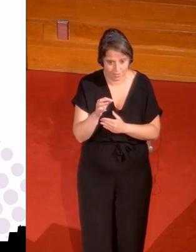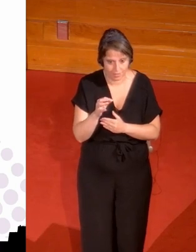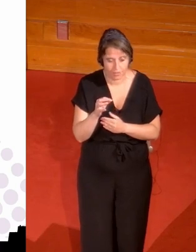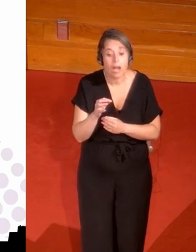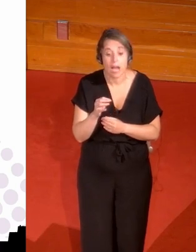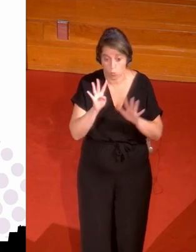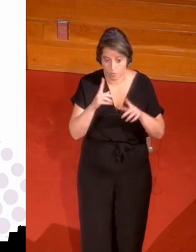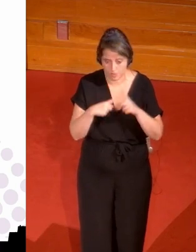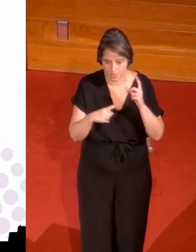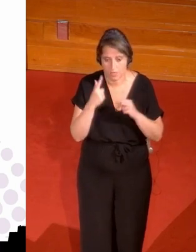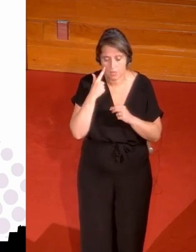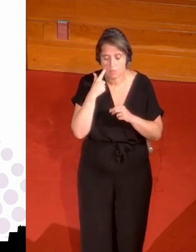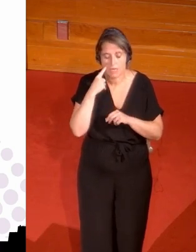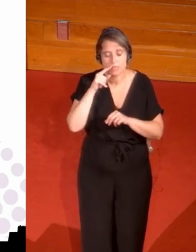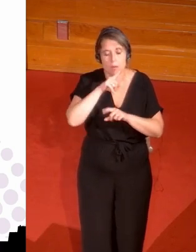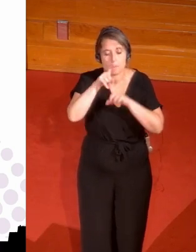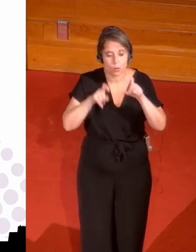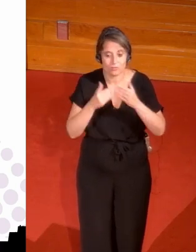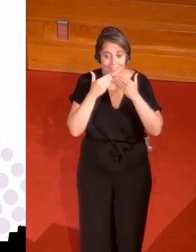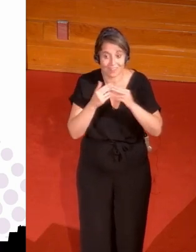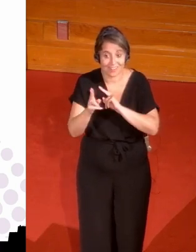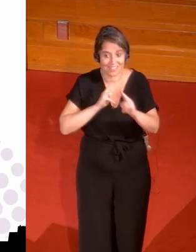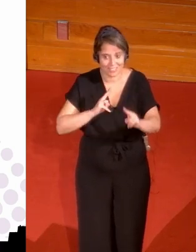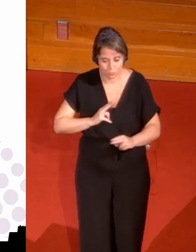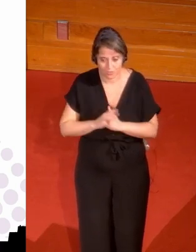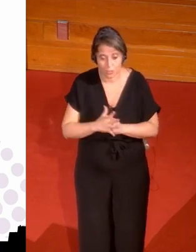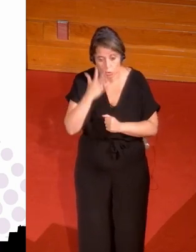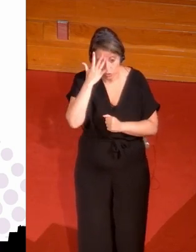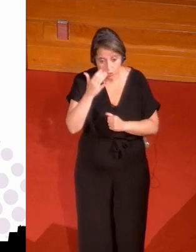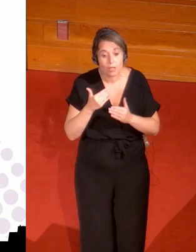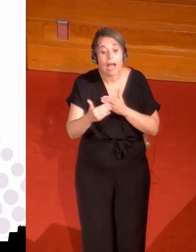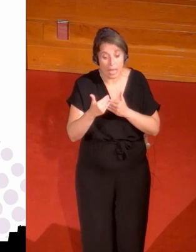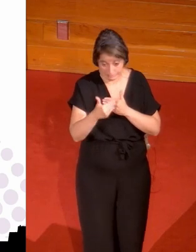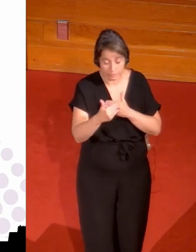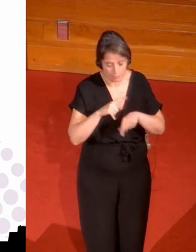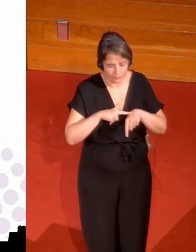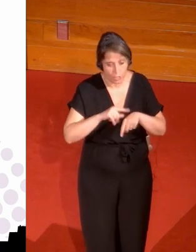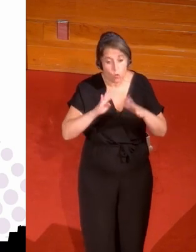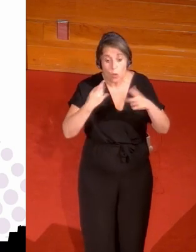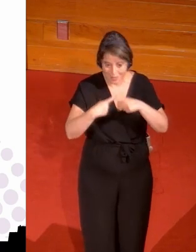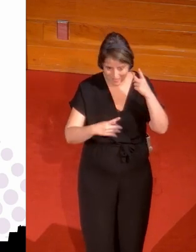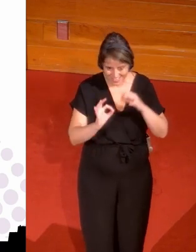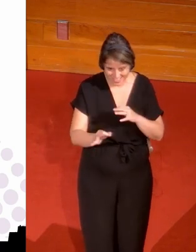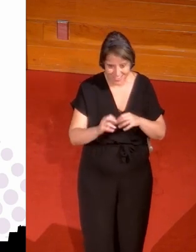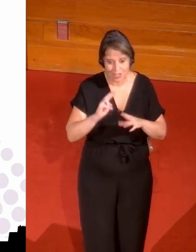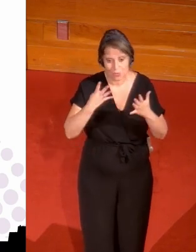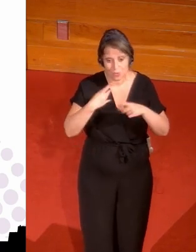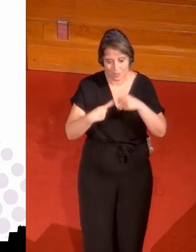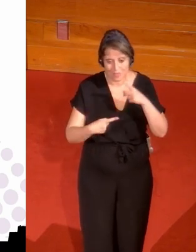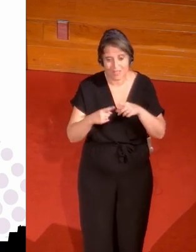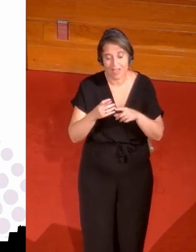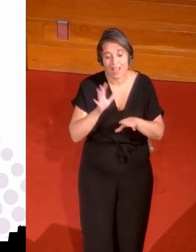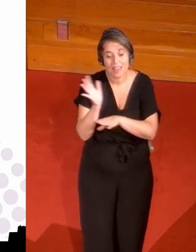las respuestas que ha dado a las preguntas que se le han lanzado os recordamos que dentro de un rato a las 99:30 asistiremos en los